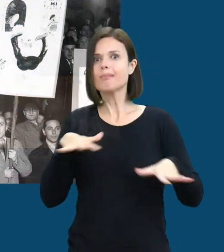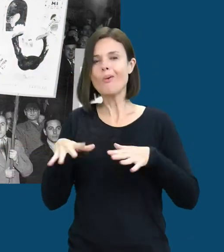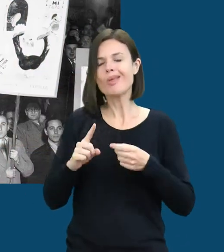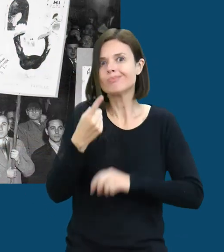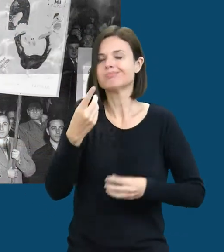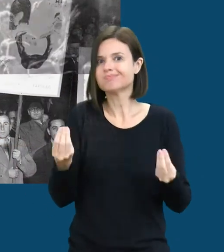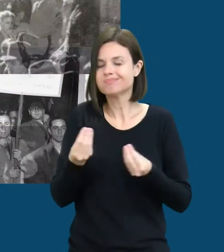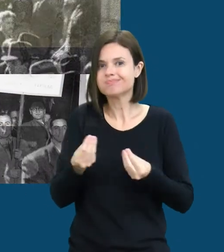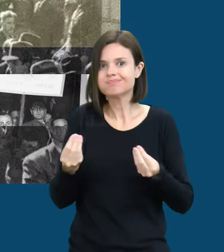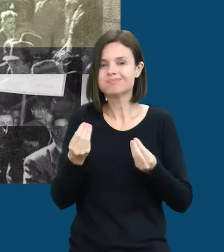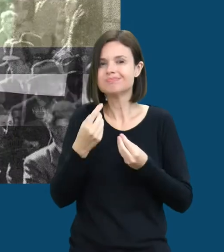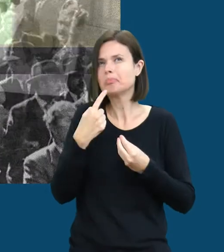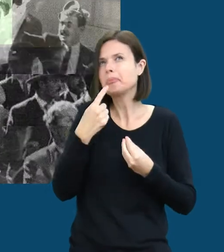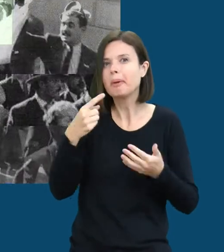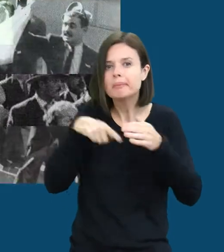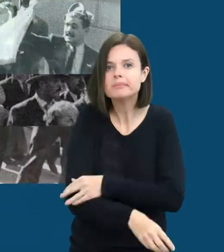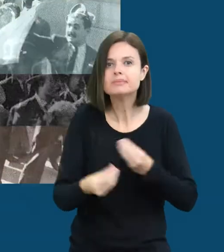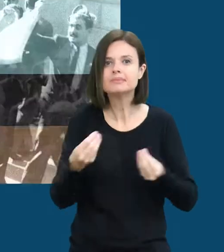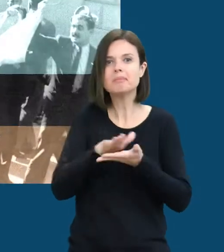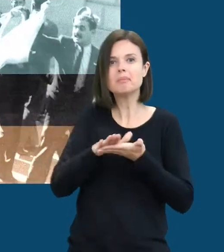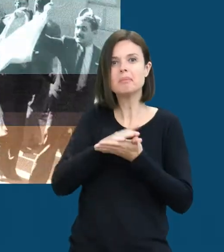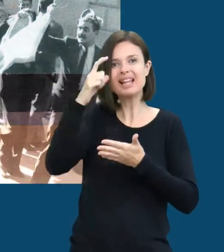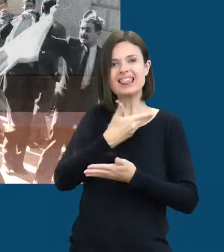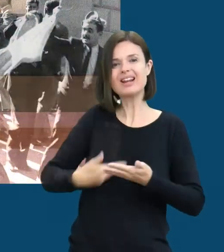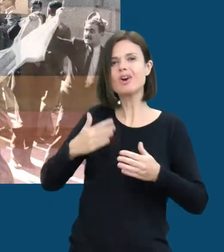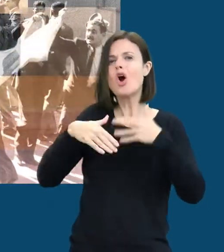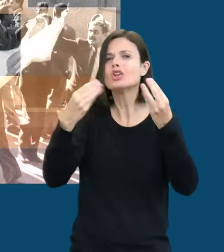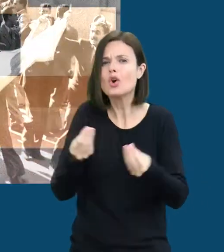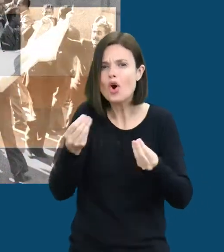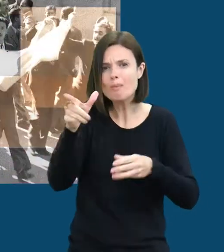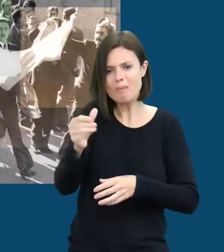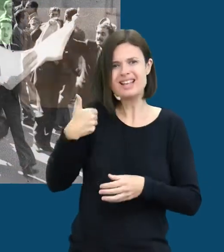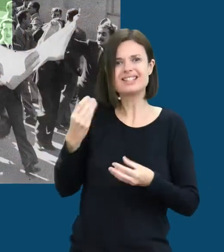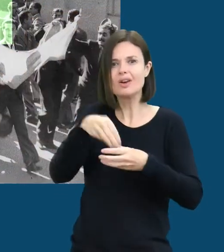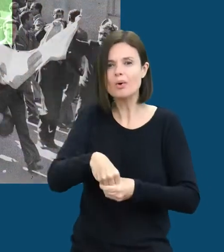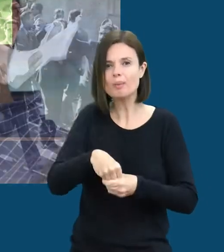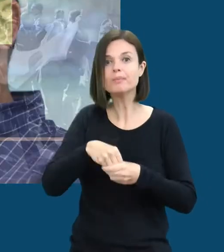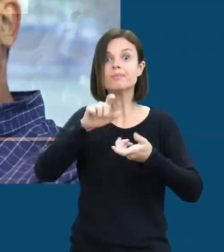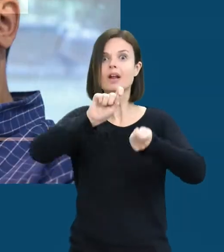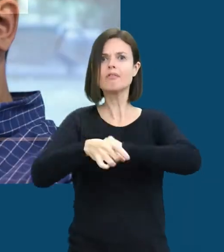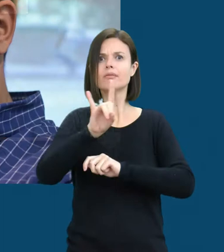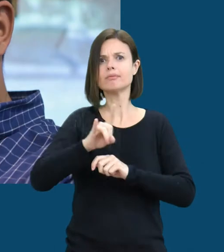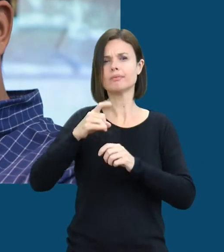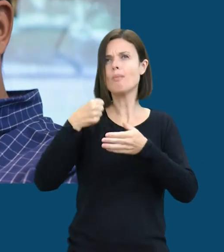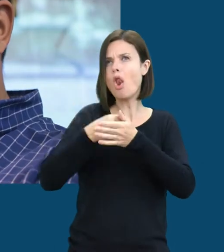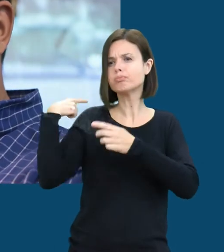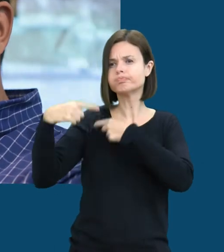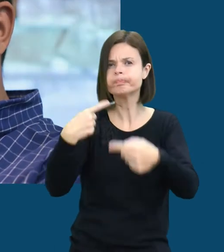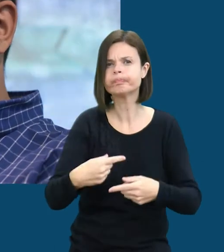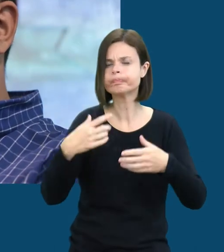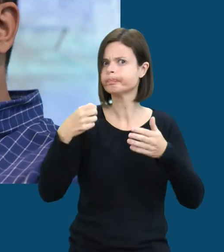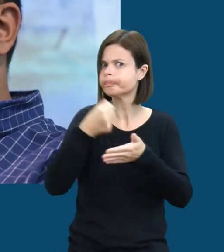movimiento que cuestiona las bases en las cuales se había construido el Estado Nacional en Argentina. Además, la reforma tuvo que ver con la lucha generacional.